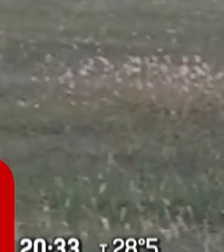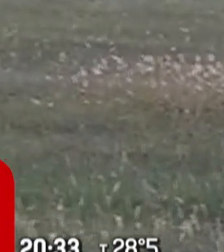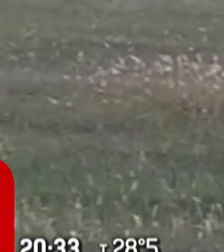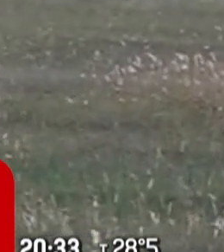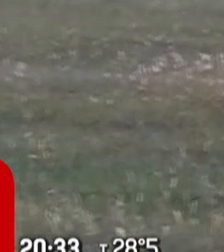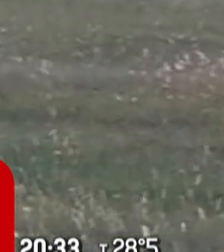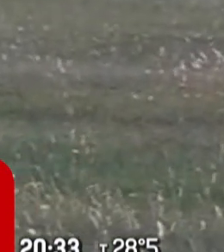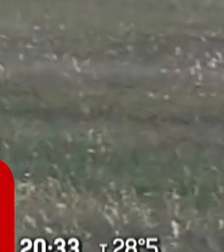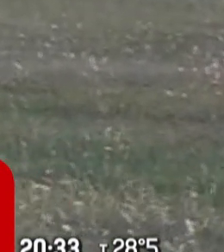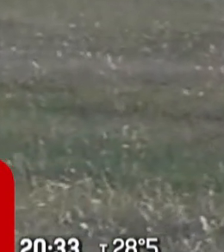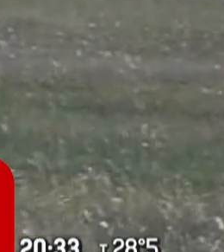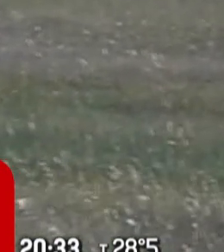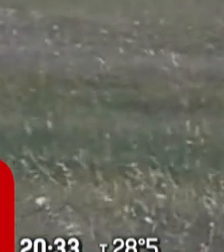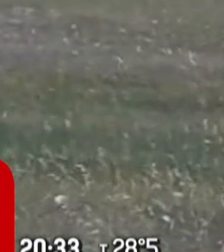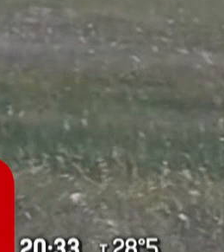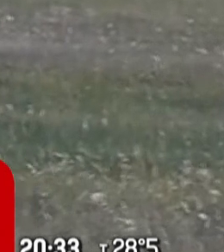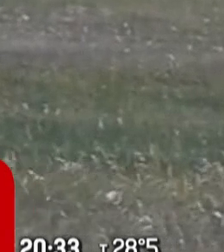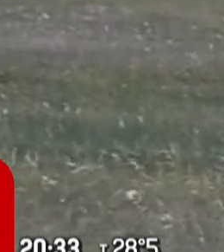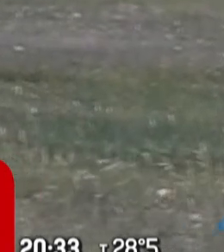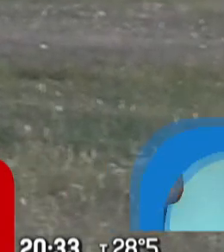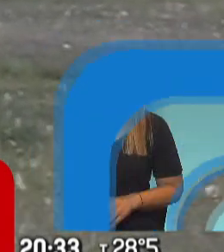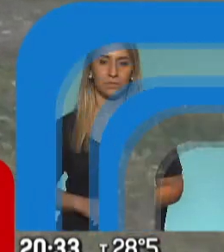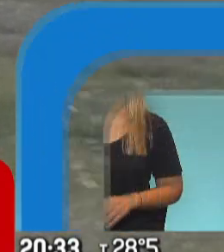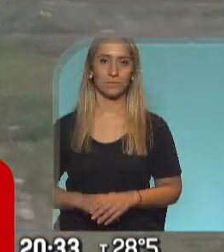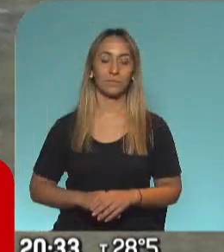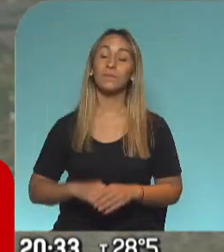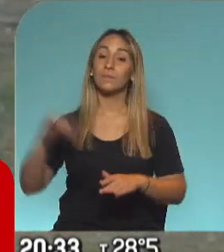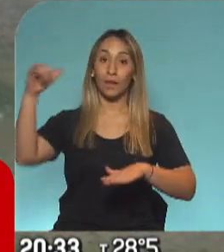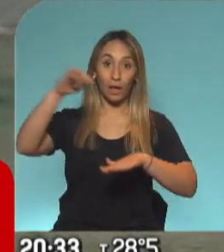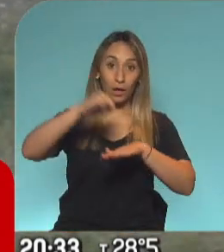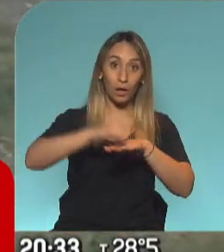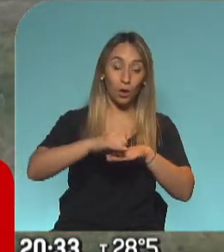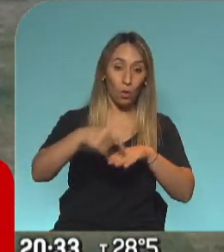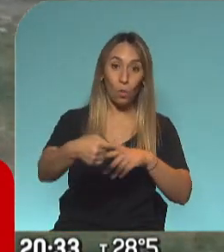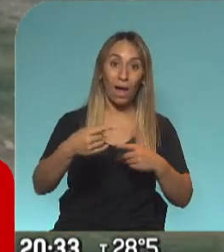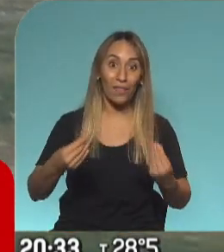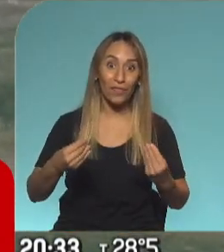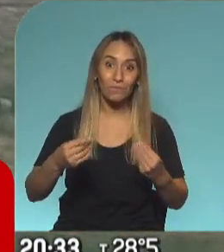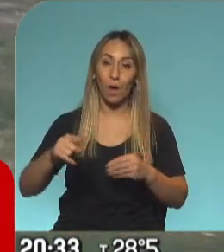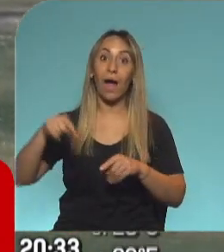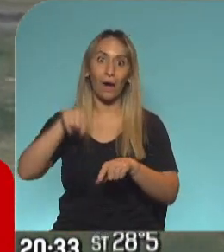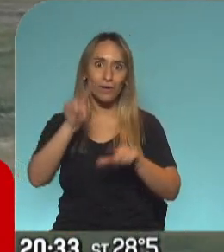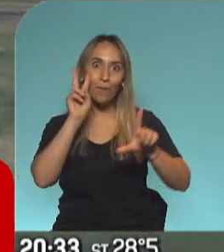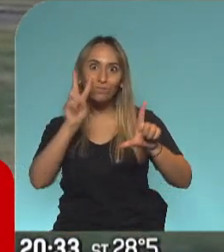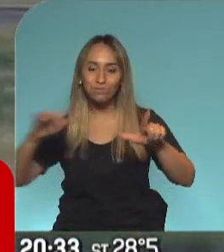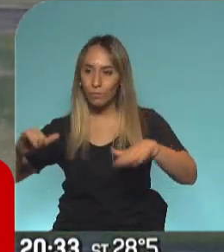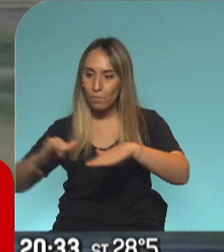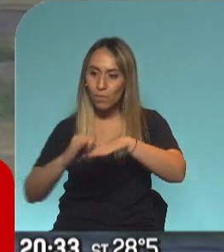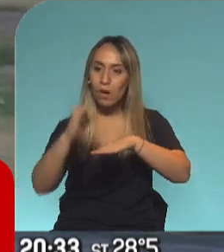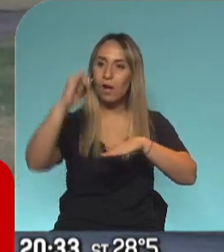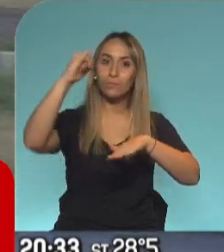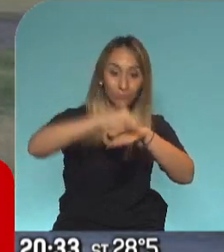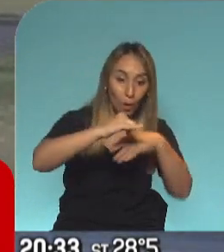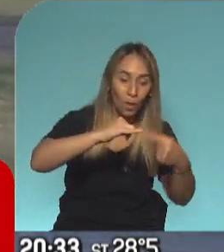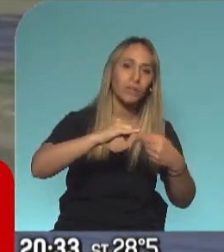población argentina. ¿Cuándo llegará? ¿Cuándo aterrizará? ¿Cuándo veremos esa imagen? Pero al revés, en teoría, el jueves